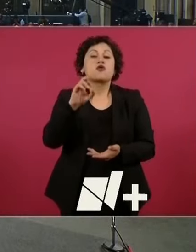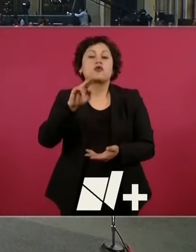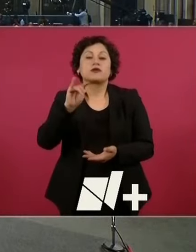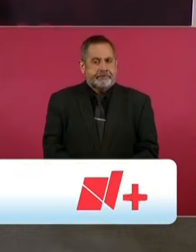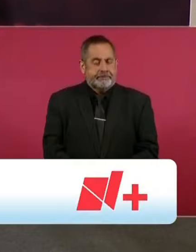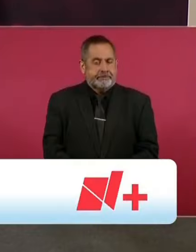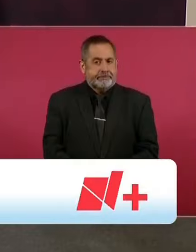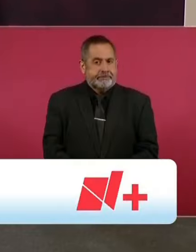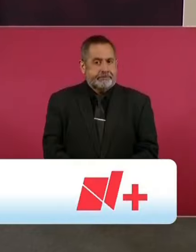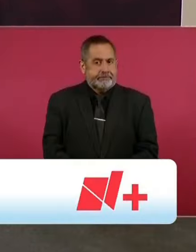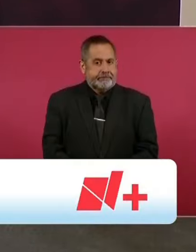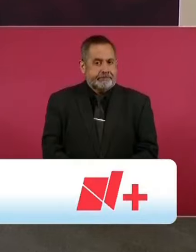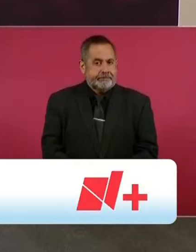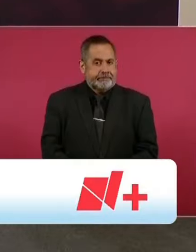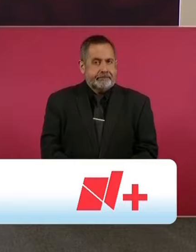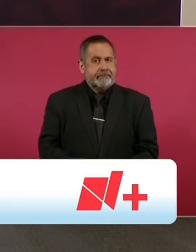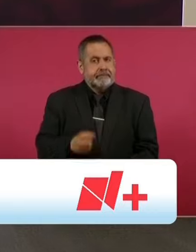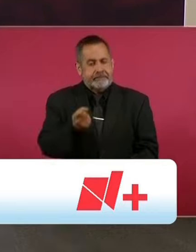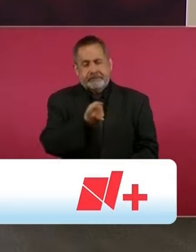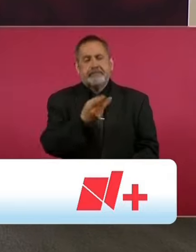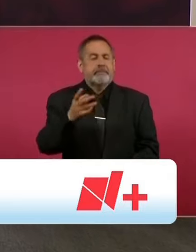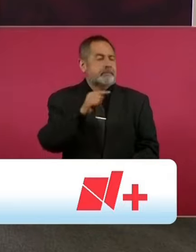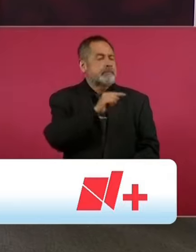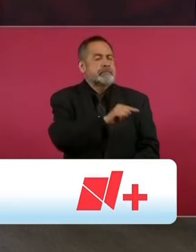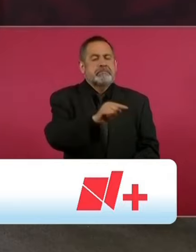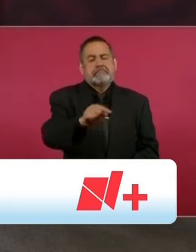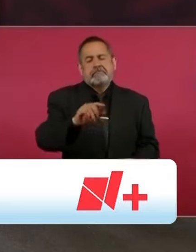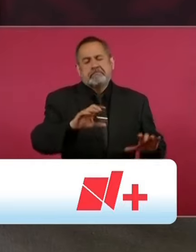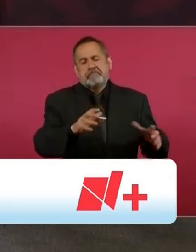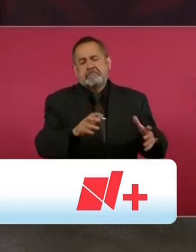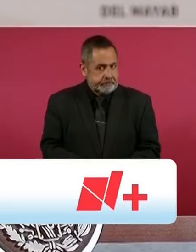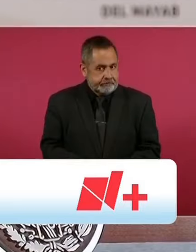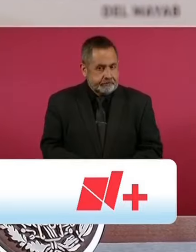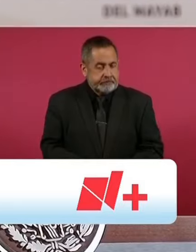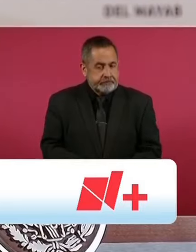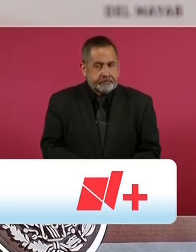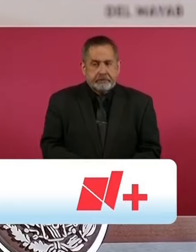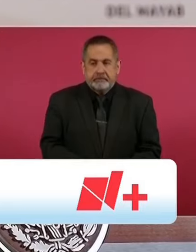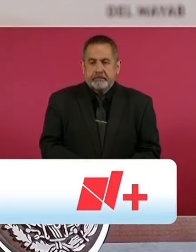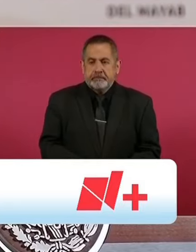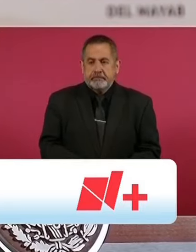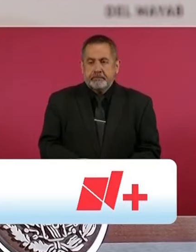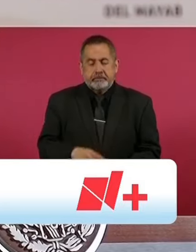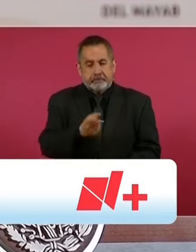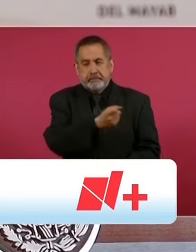Hay participantes que quieren